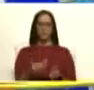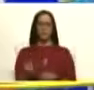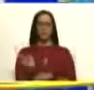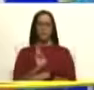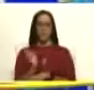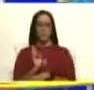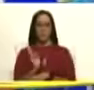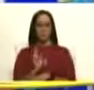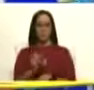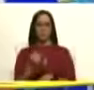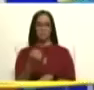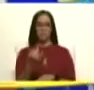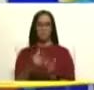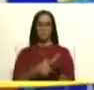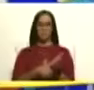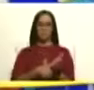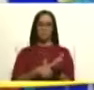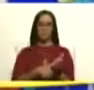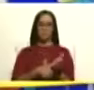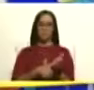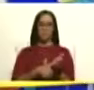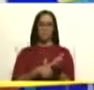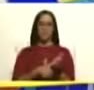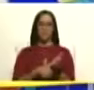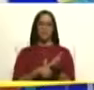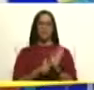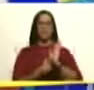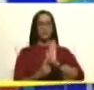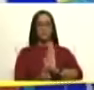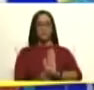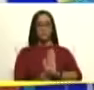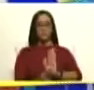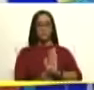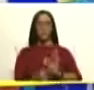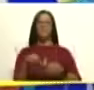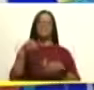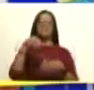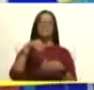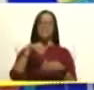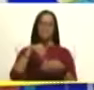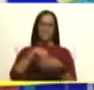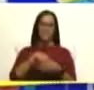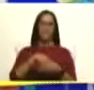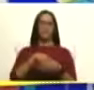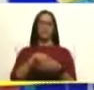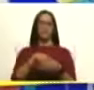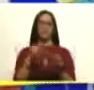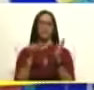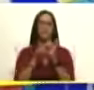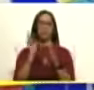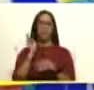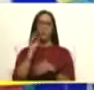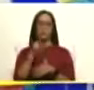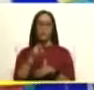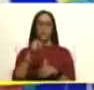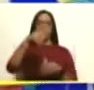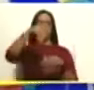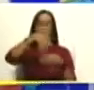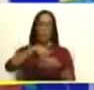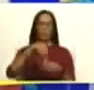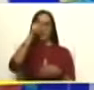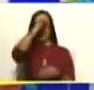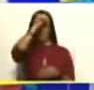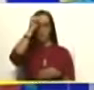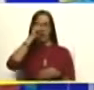Inmediatamente pone su cédula de identidad y le sale el centro de votación que usted debe acudir el domingo